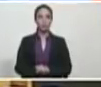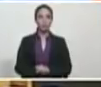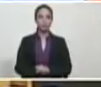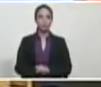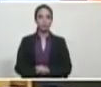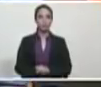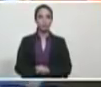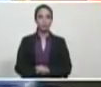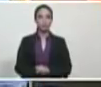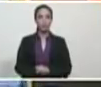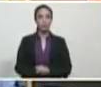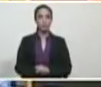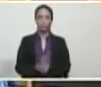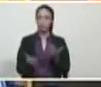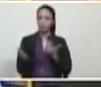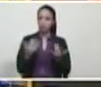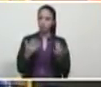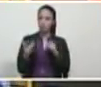zambullirnos